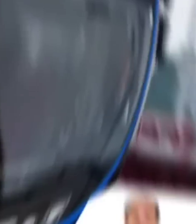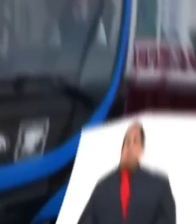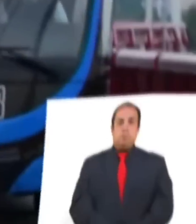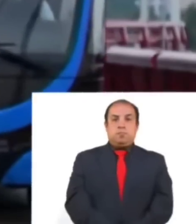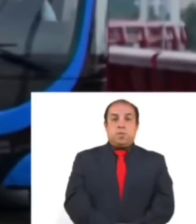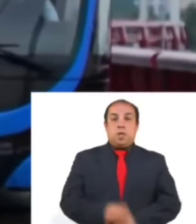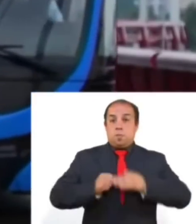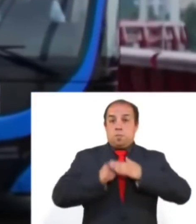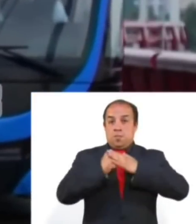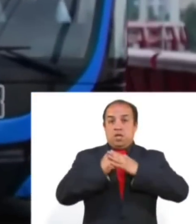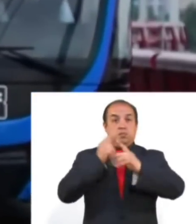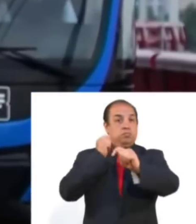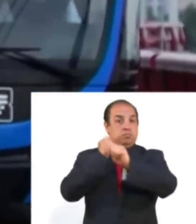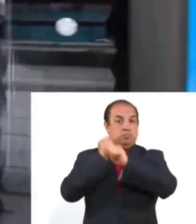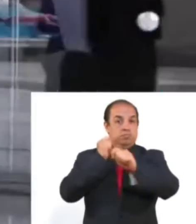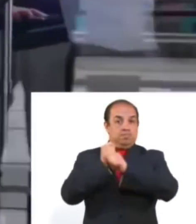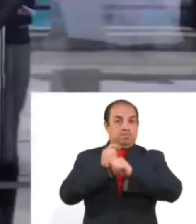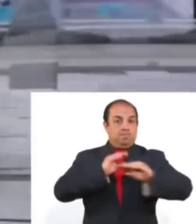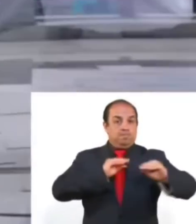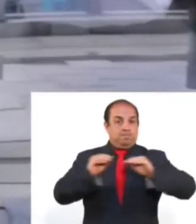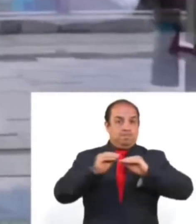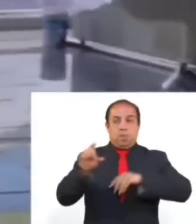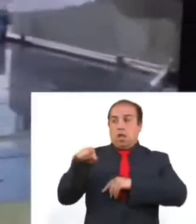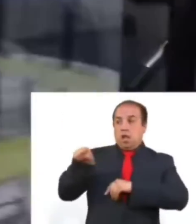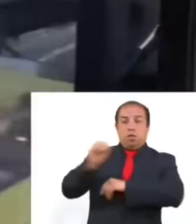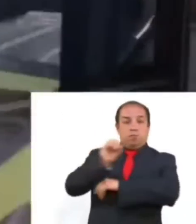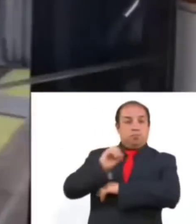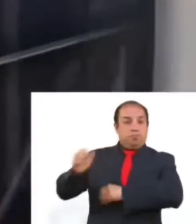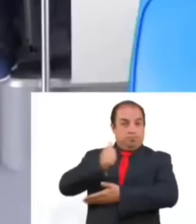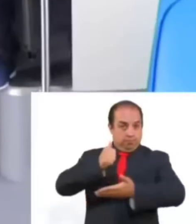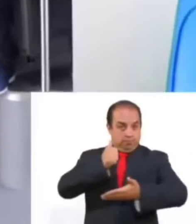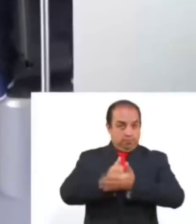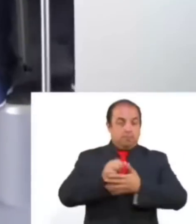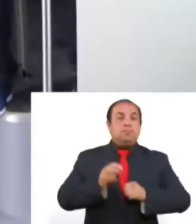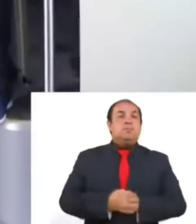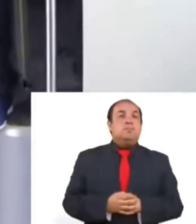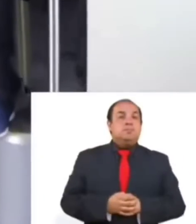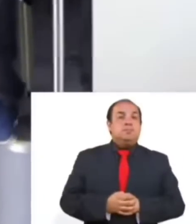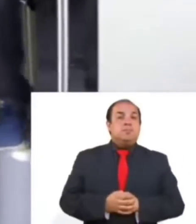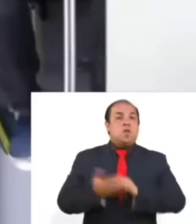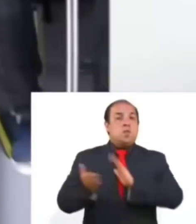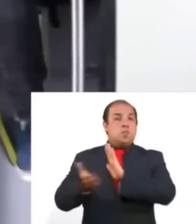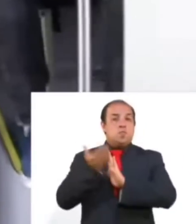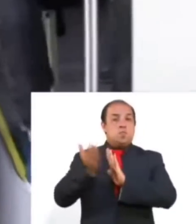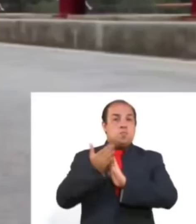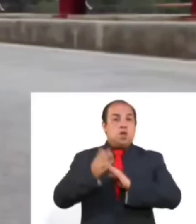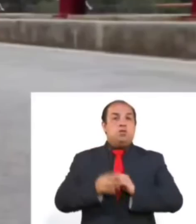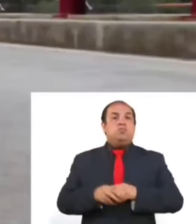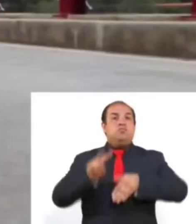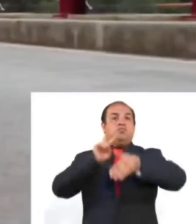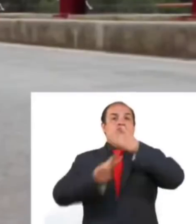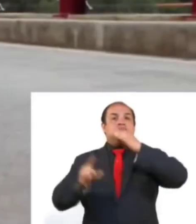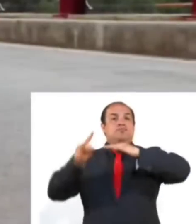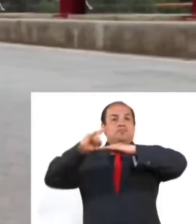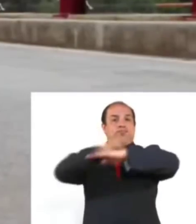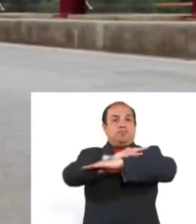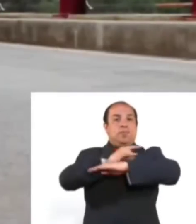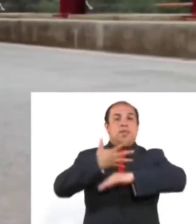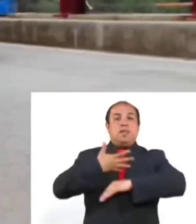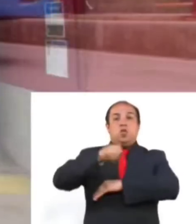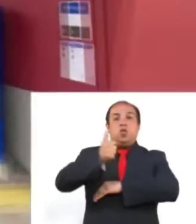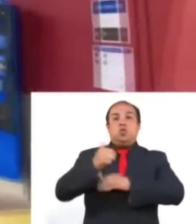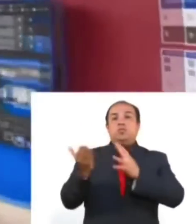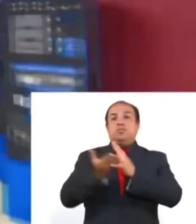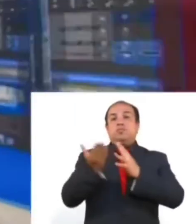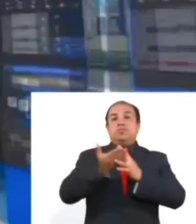para fortalecer el transporte y movilidad en el Oriente de la ciudad se construyó el trolebús elevado cuenta con 11